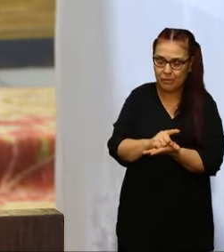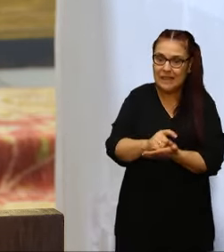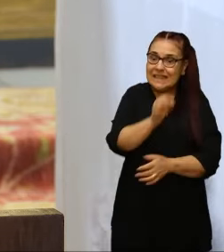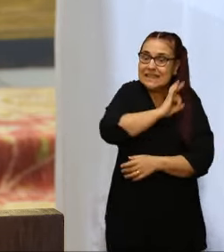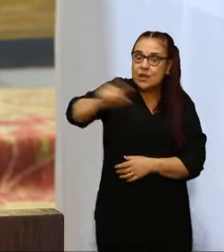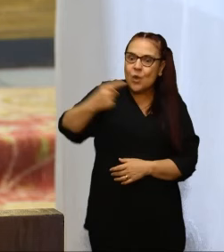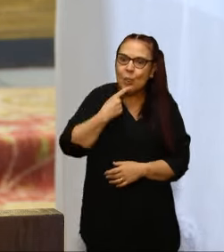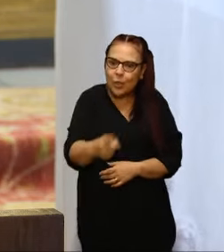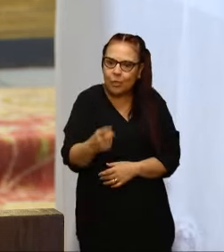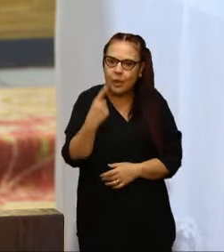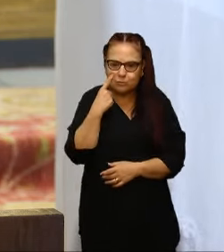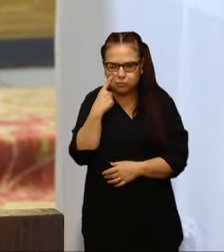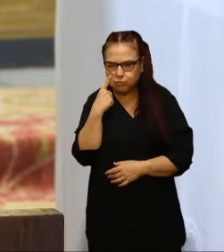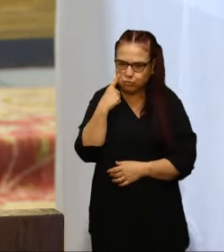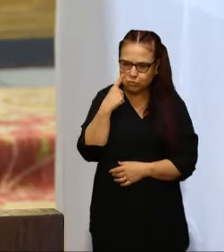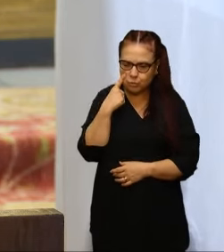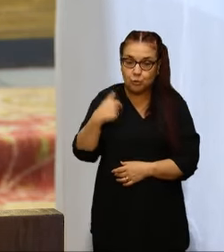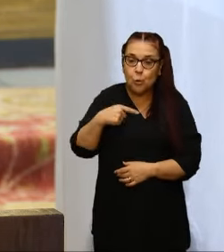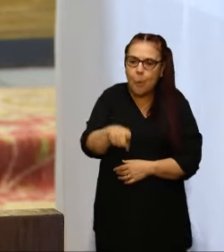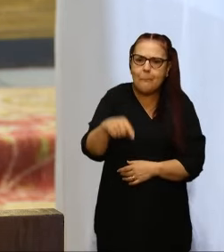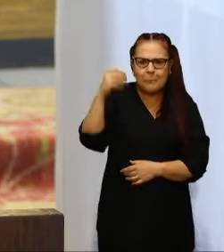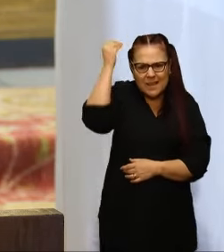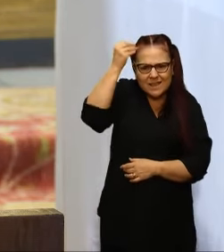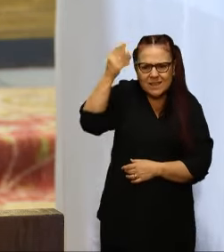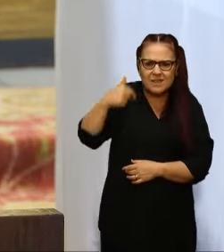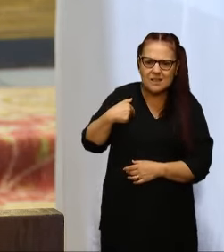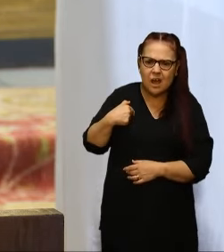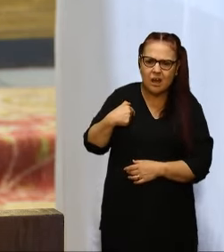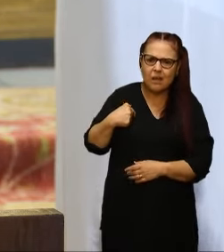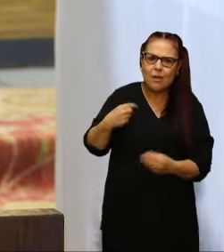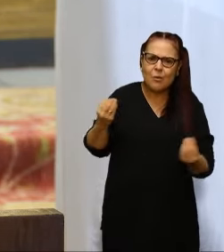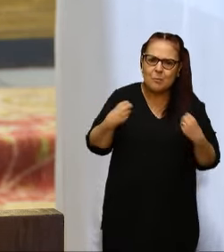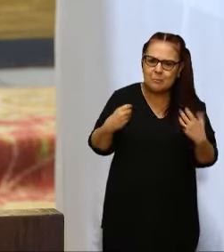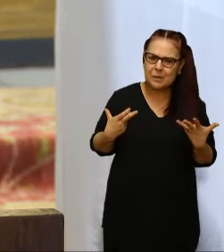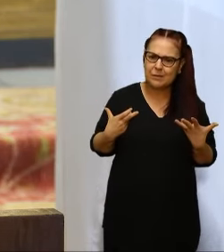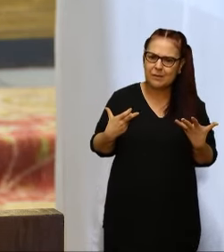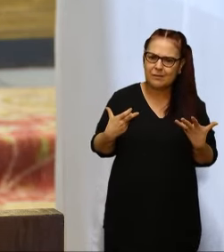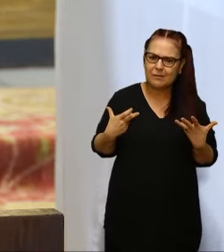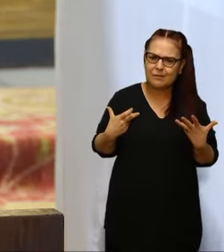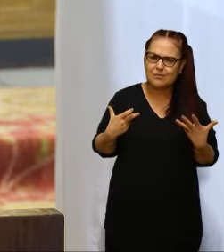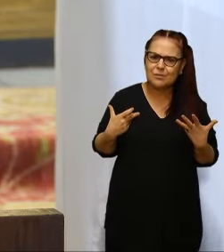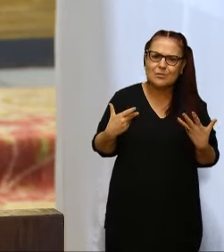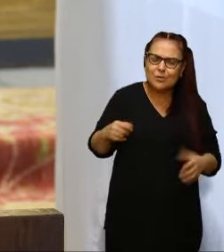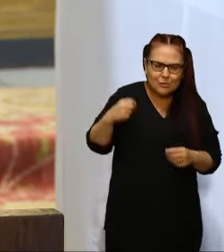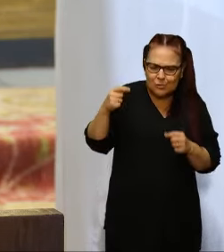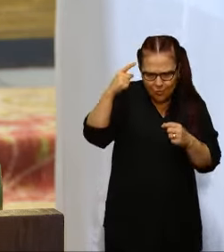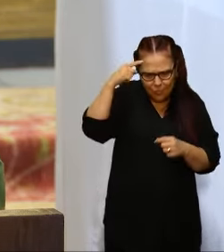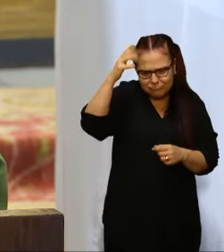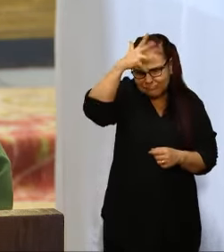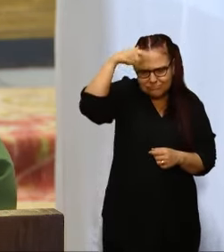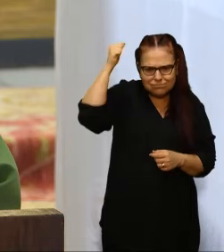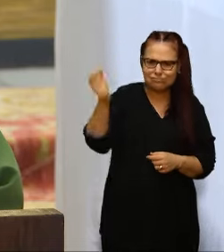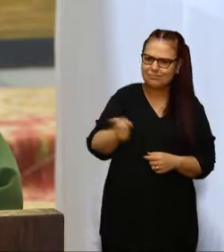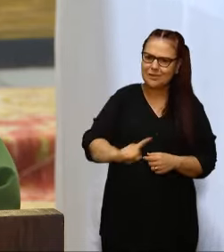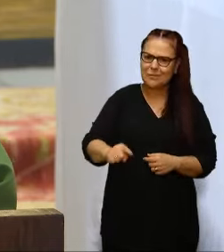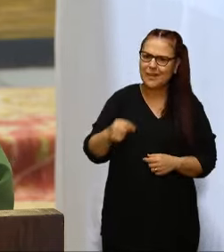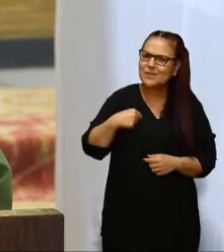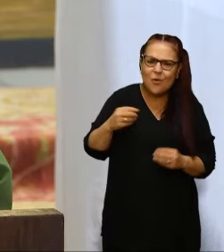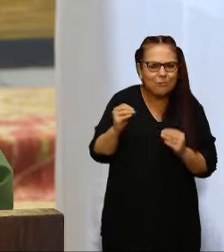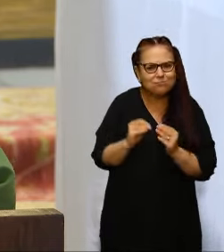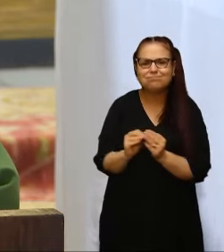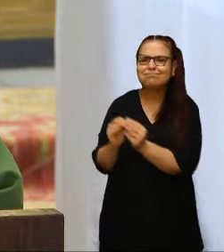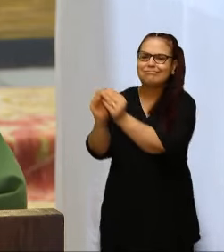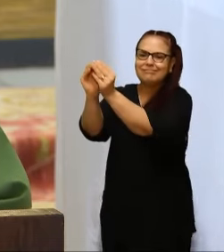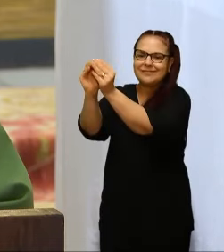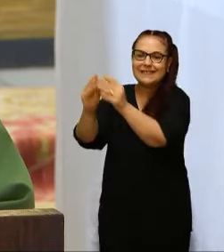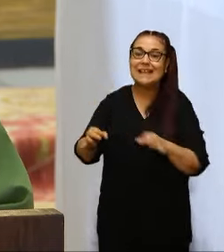vigilancia y piensa que tengo que vivir y no te olvides que estoy contigo siempre. Pensamos, decía el Papa, en el